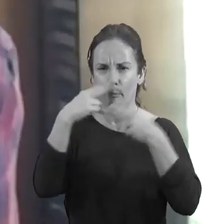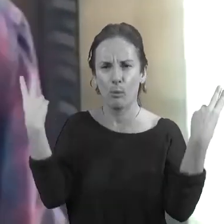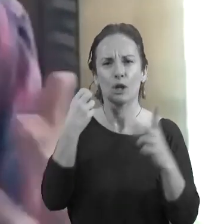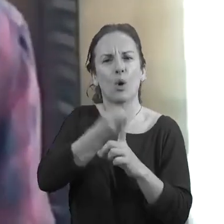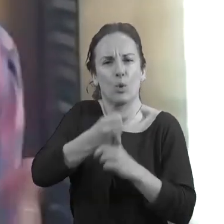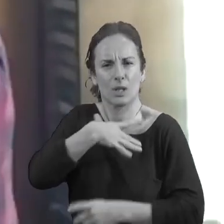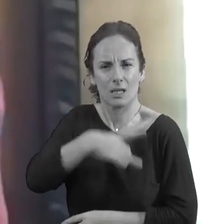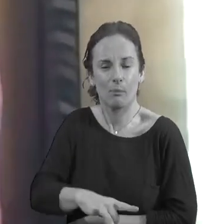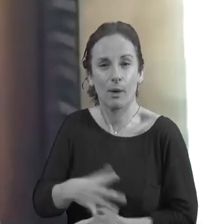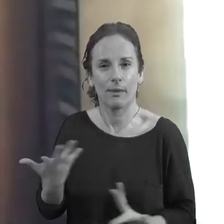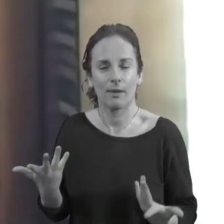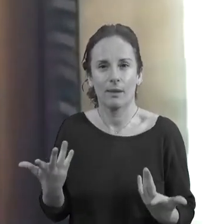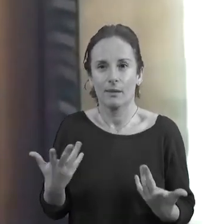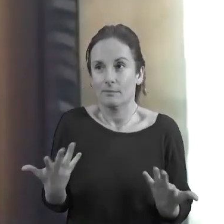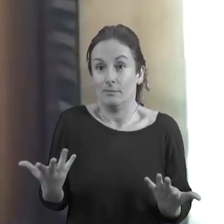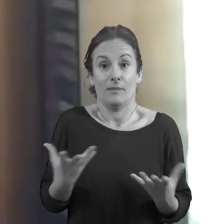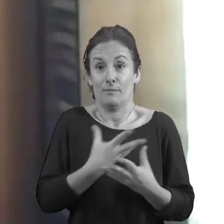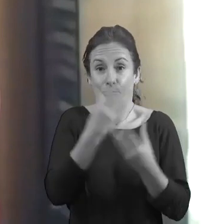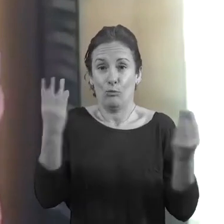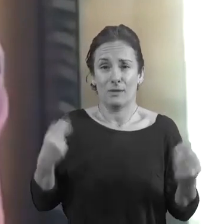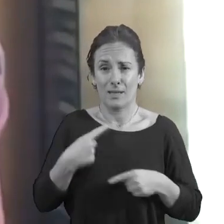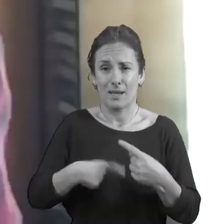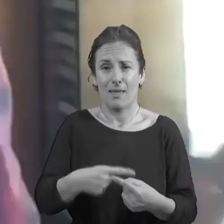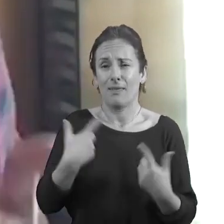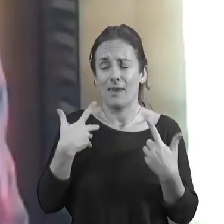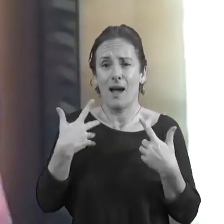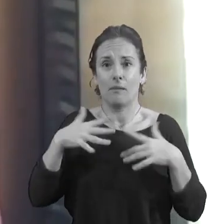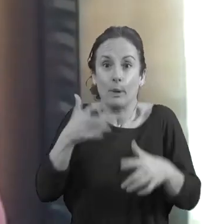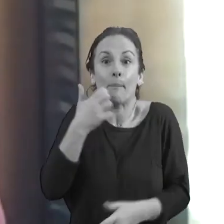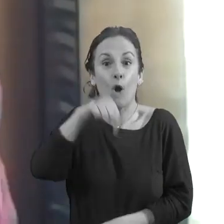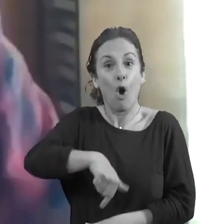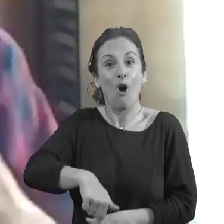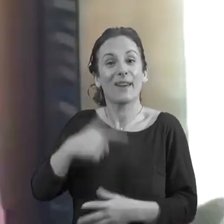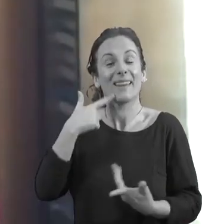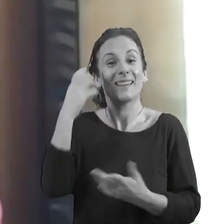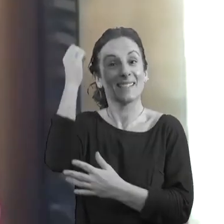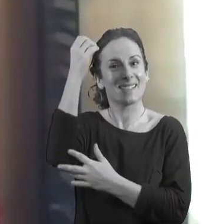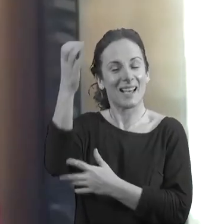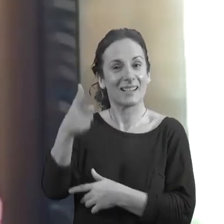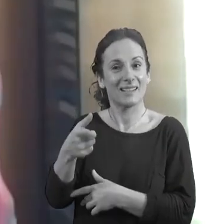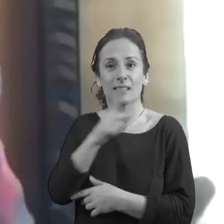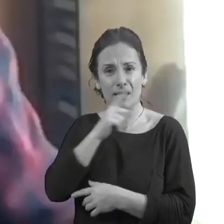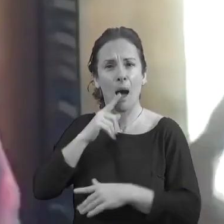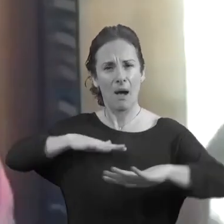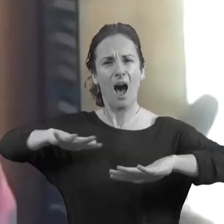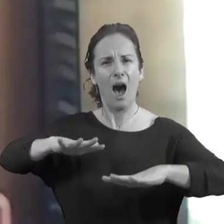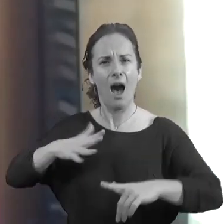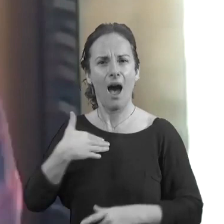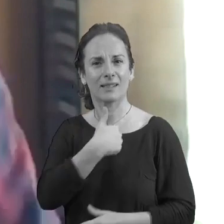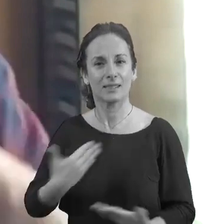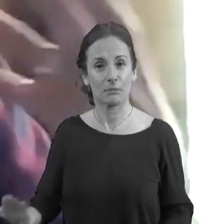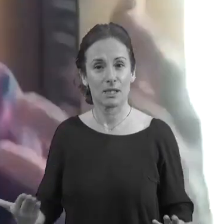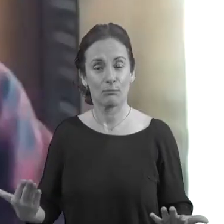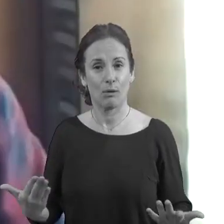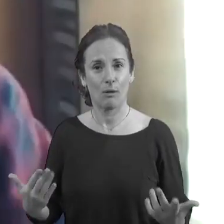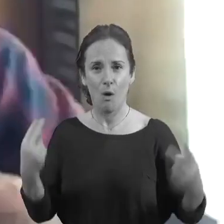haciendo activismo también, ¿no? Que solo sea precisamente a vueltas con la charla de hoy, siendo visibles, ¿no? Estamos diciendo aquí estamos, ¿no?